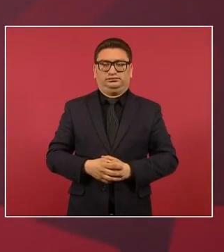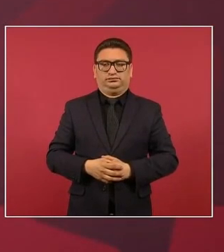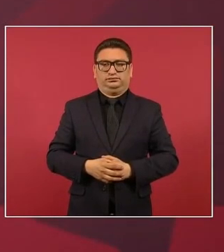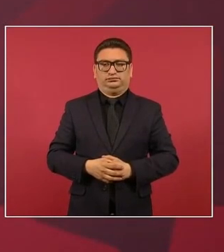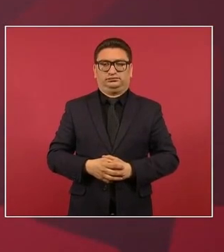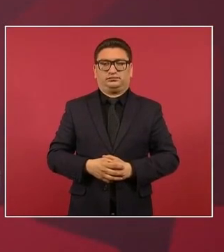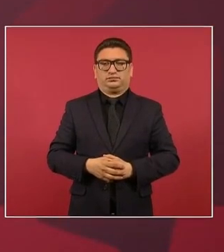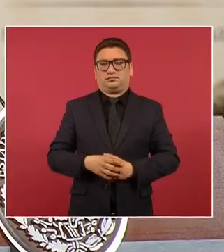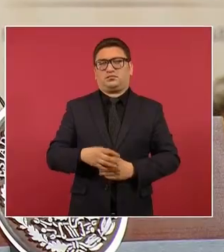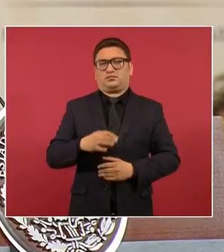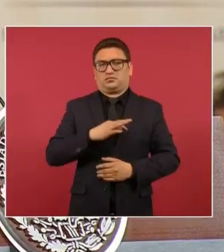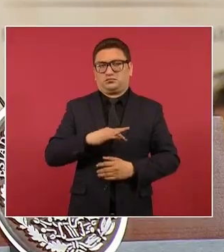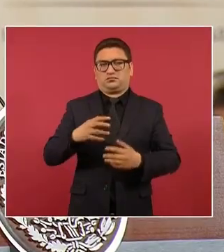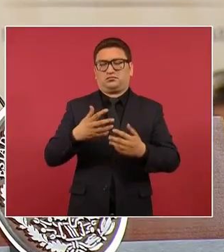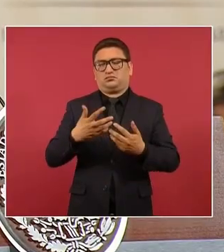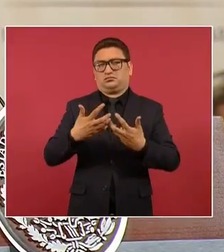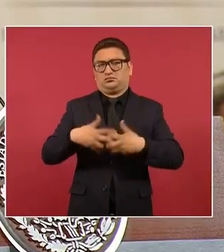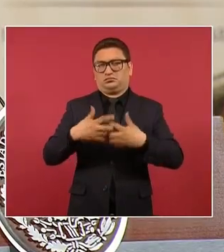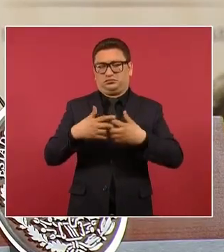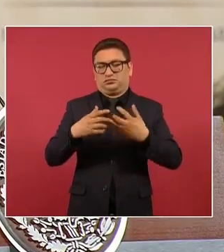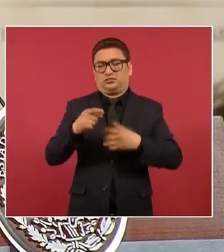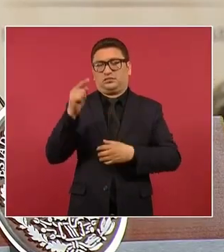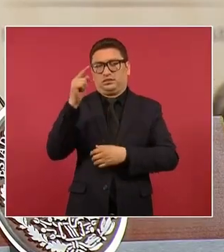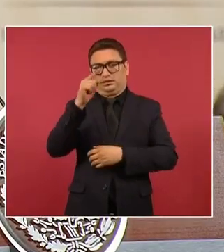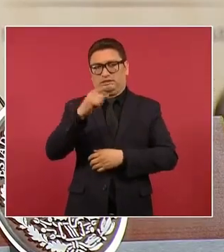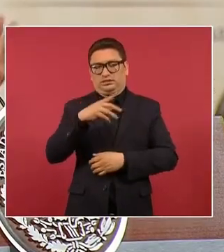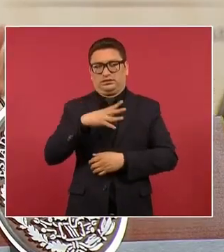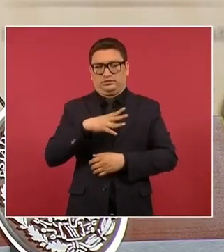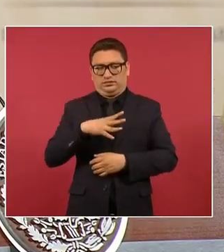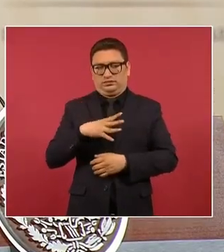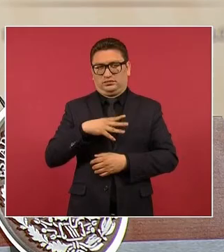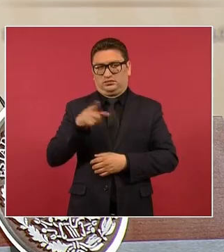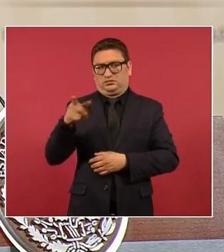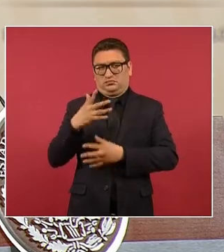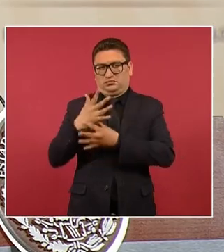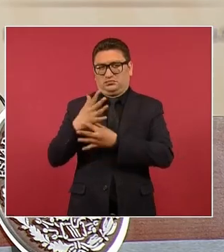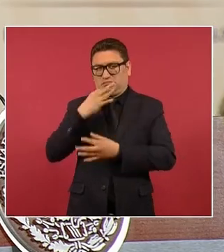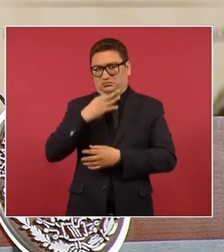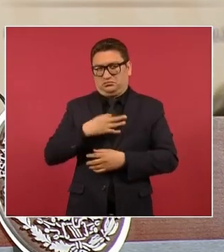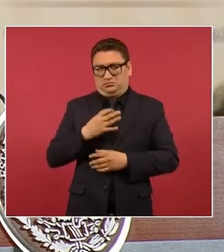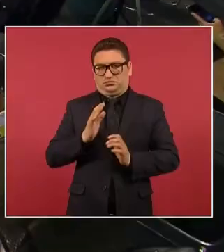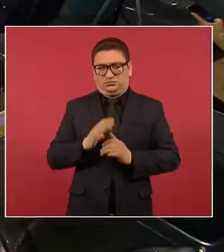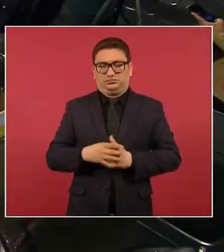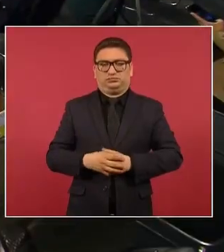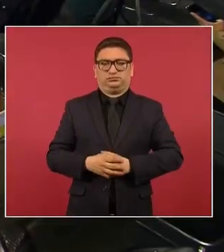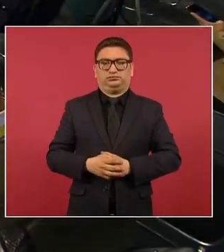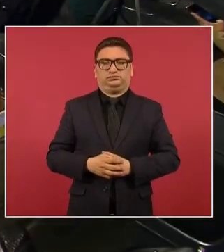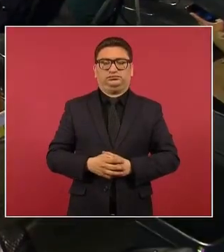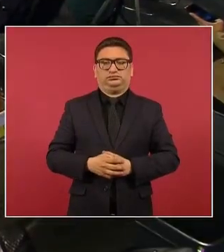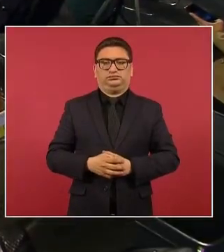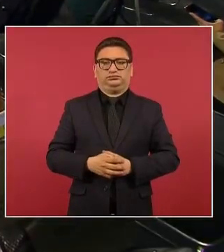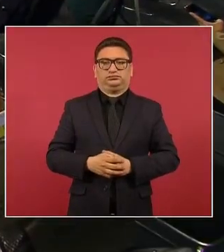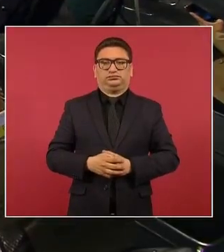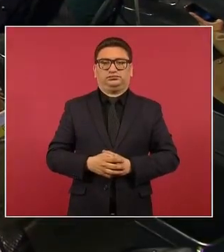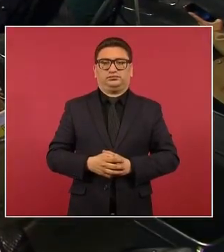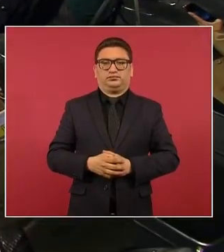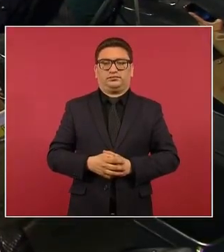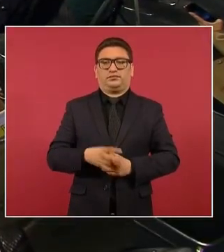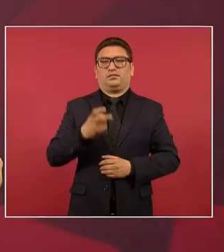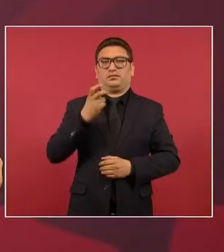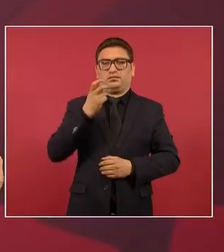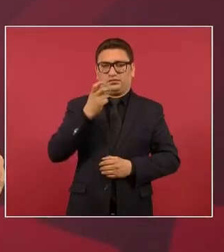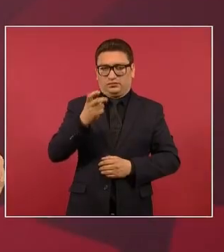porque la planta de batería la tienen ahí, según me informaron. Entonces, la